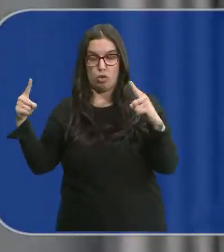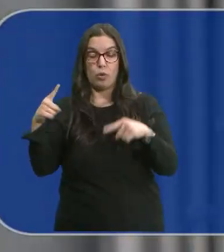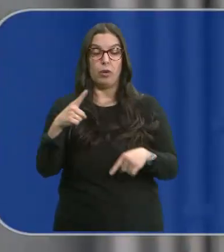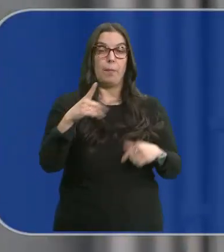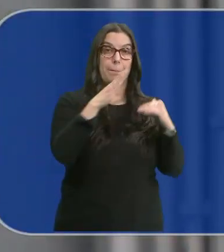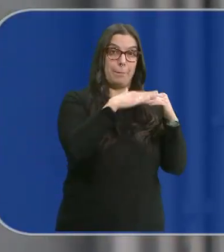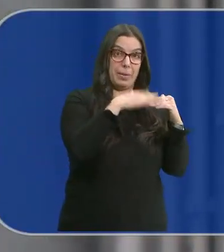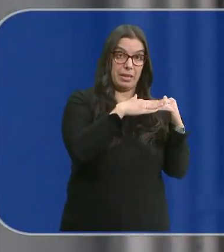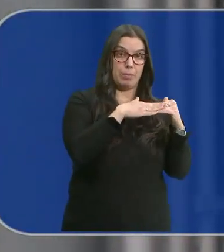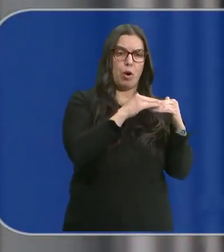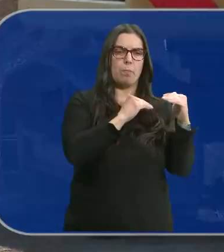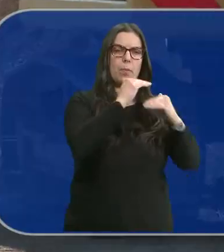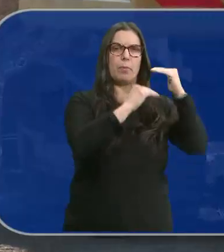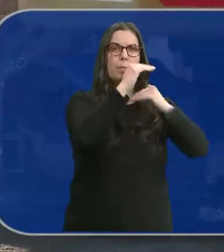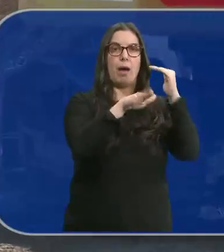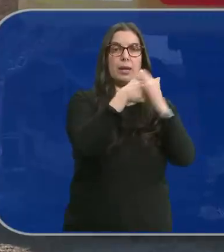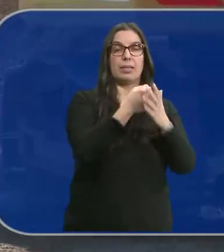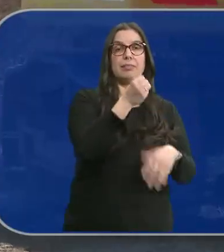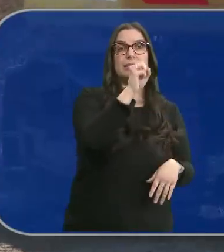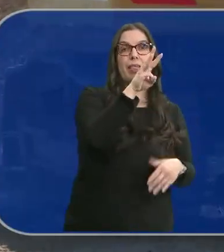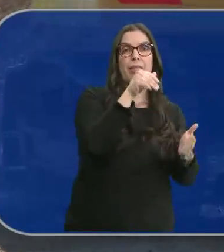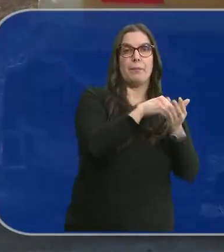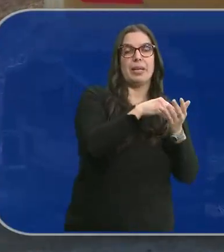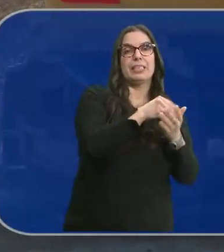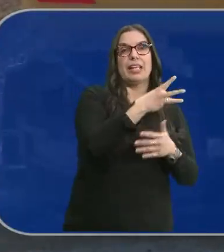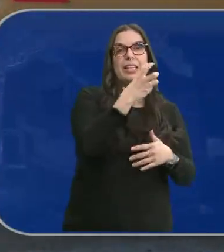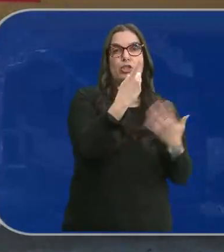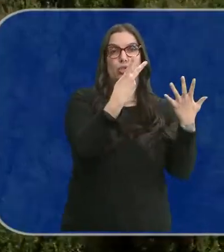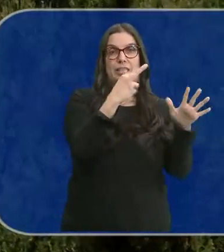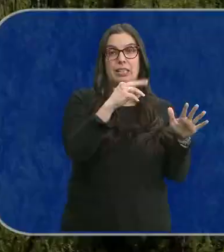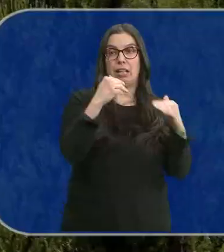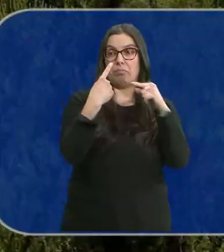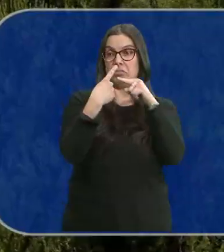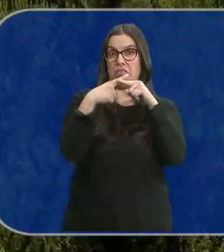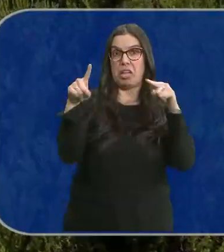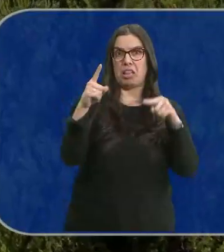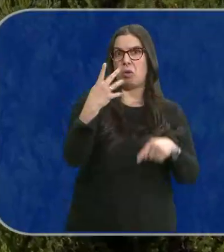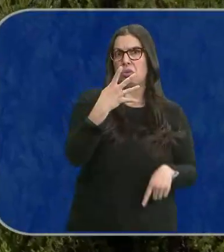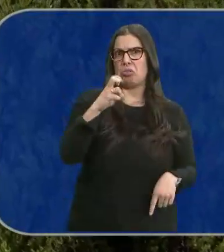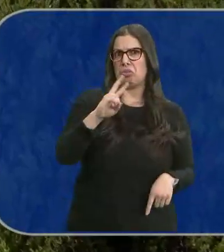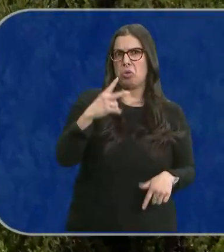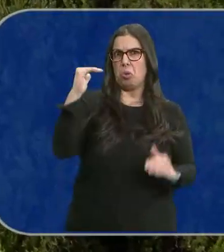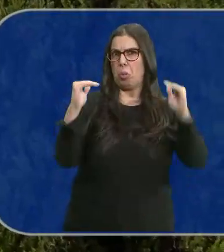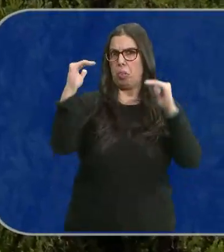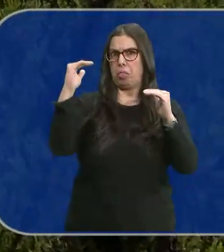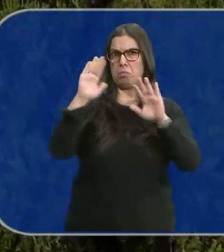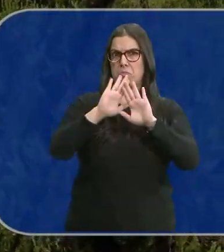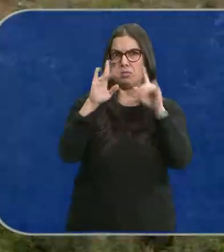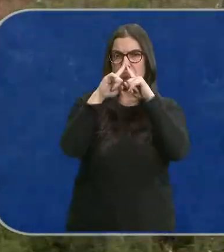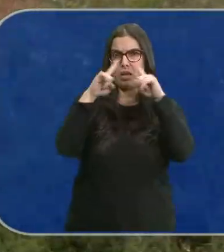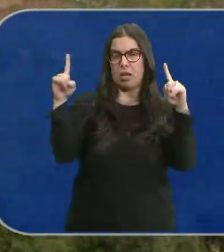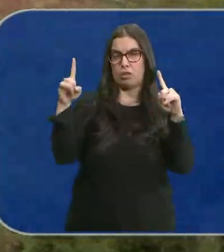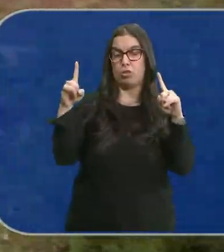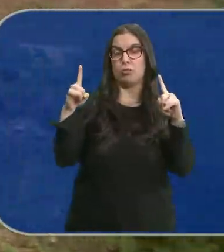euros, mientras que el SMI escaló hasta los 13.370. Una diferencia de poco más de 400 euros anuales, que